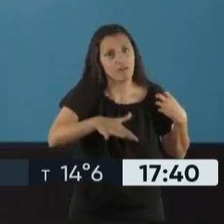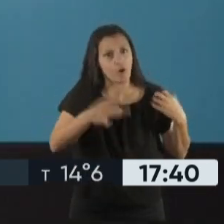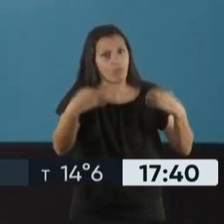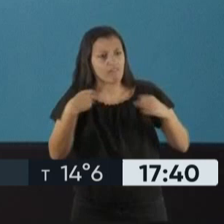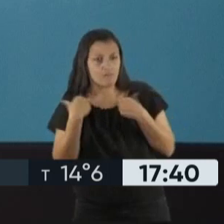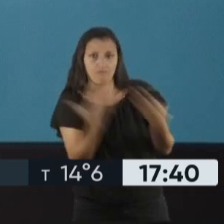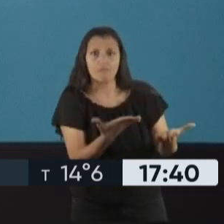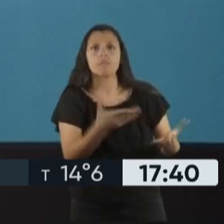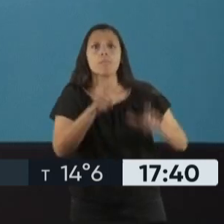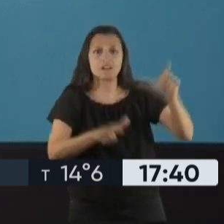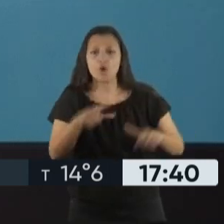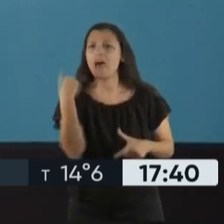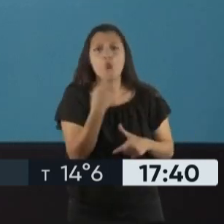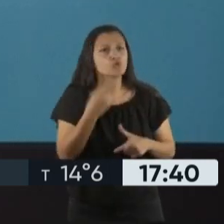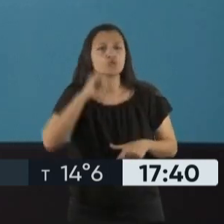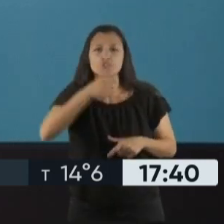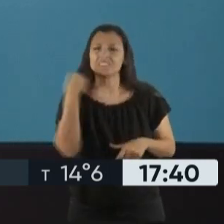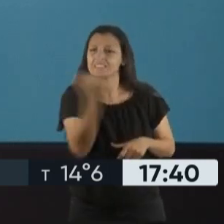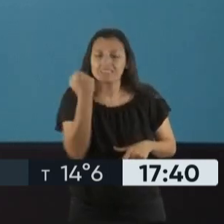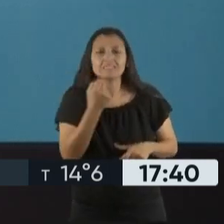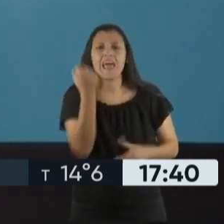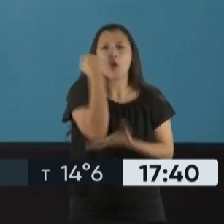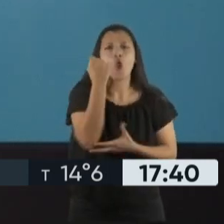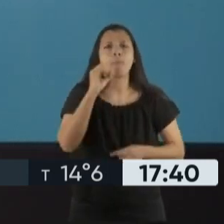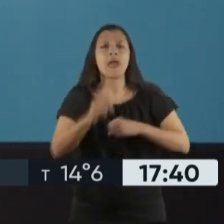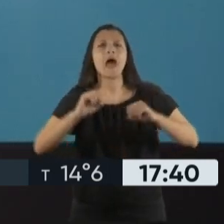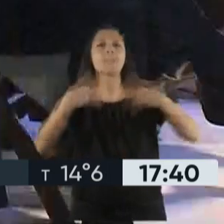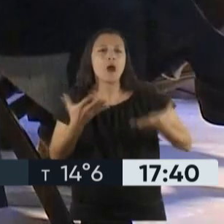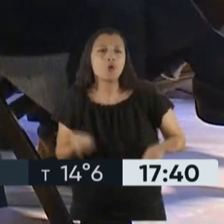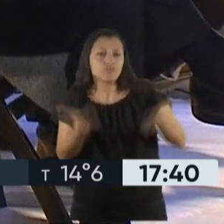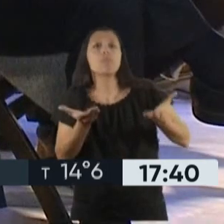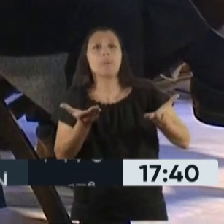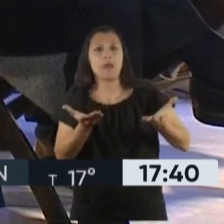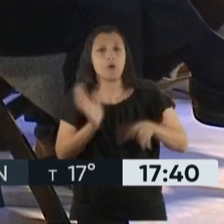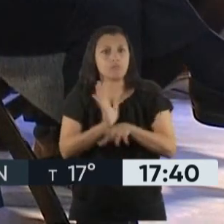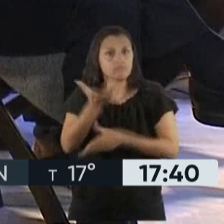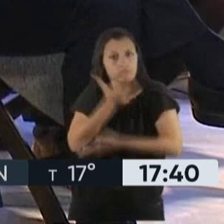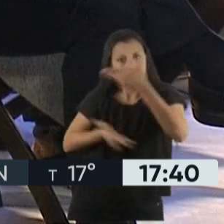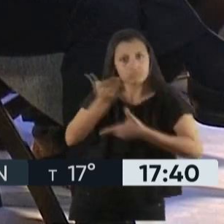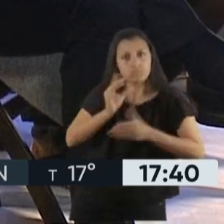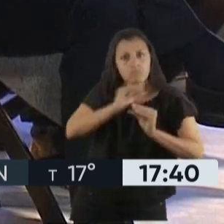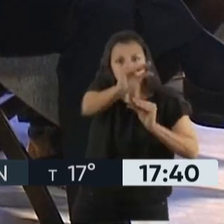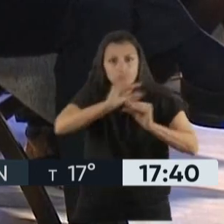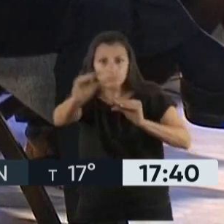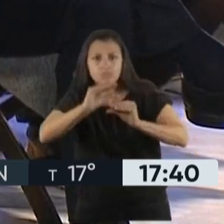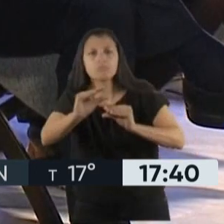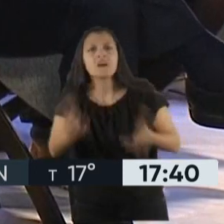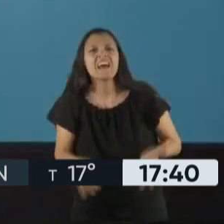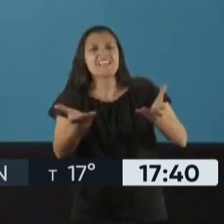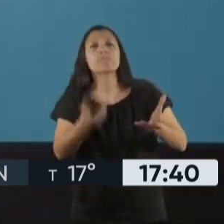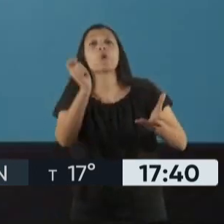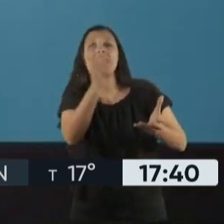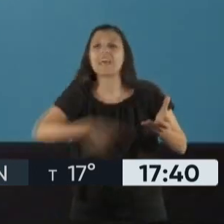economía crezca, queremos que las empresas ganen, pero queremos que el crecimiento sea compartido. Queremos que el crecimiento llegue a todas